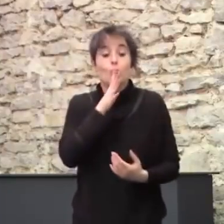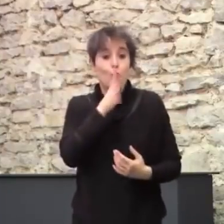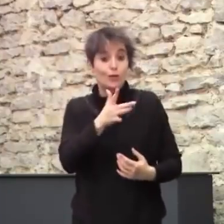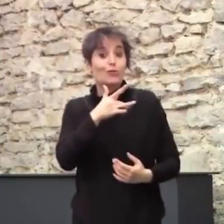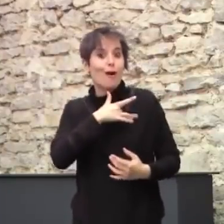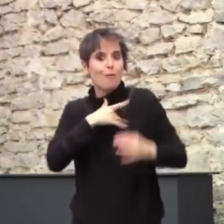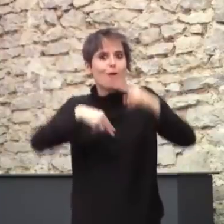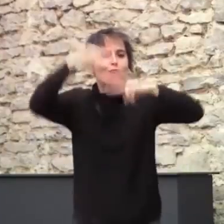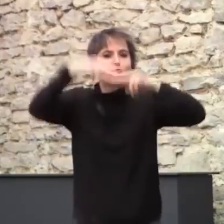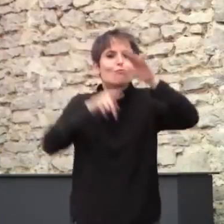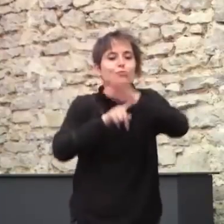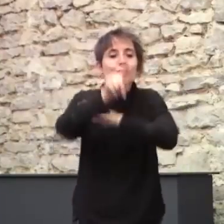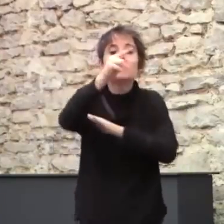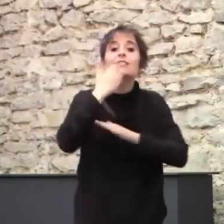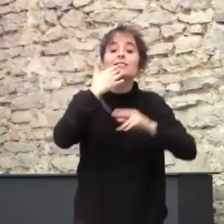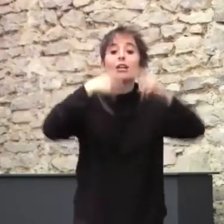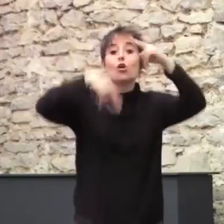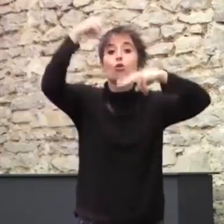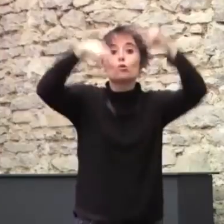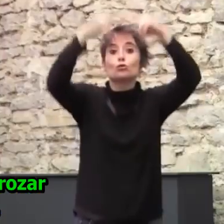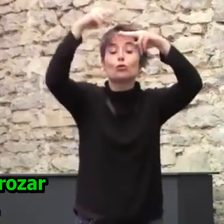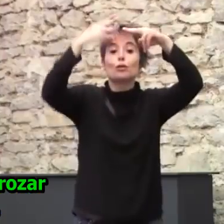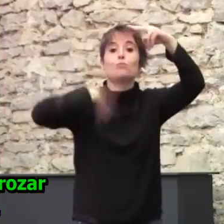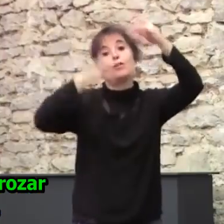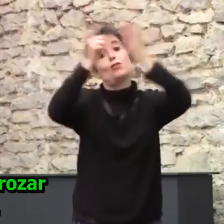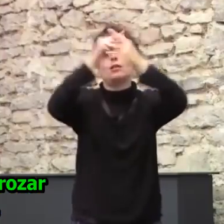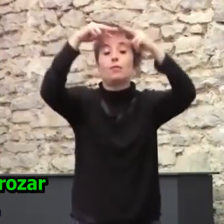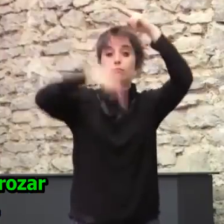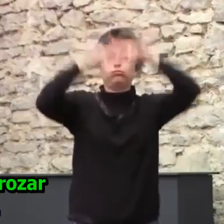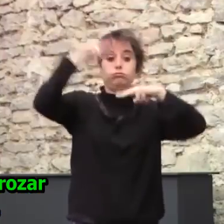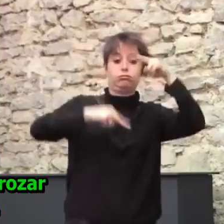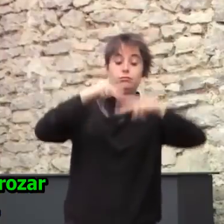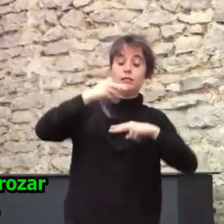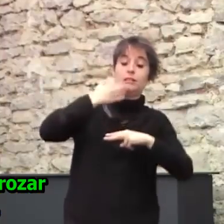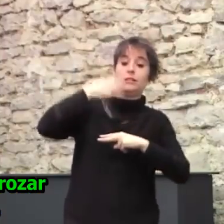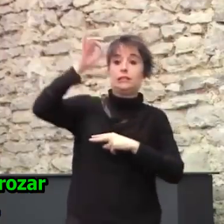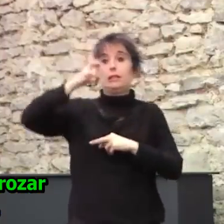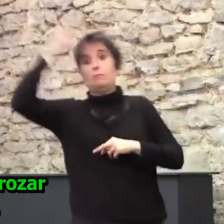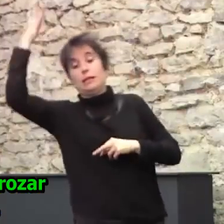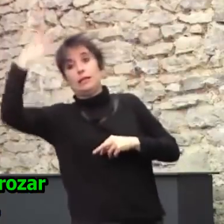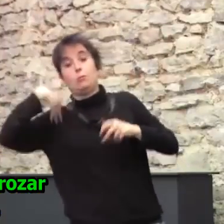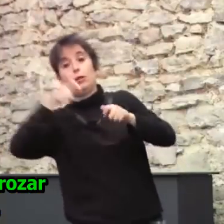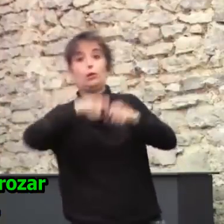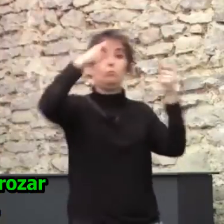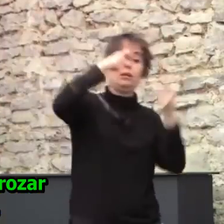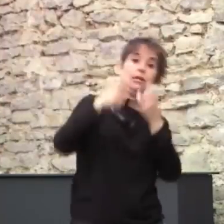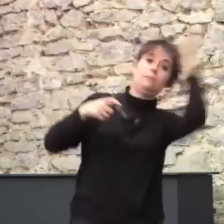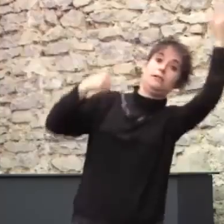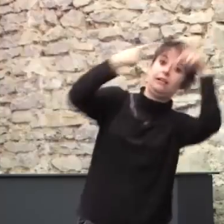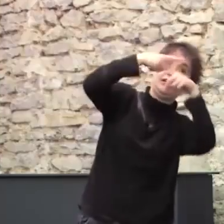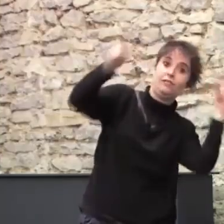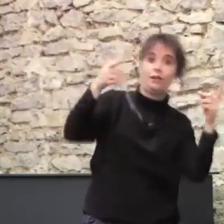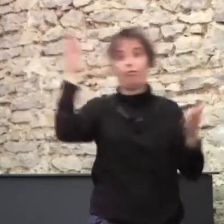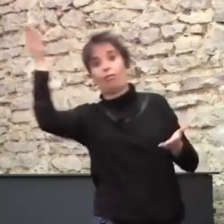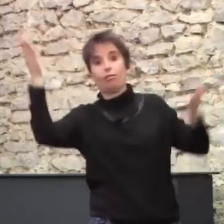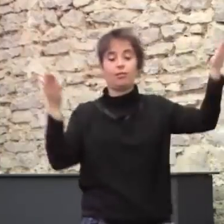eso, bueno, pues todo lo que se construye se puede deconstruir y todo lo que se inventa se puede destrozar y se puede inventar otras cosas, ¿no? Y a